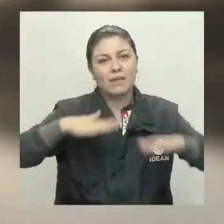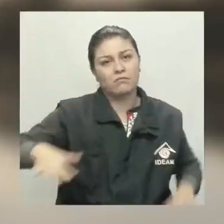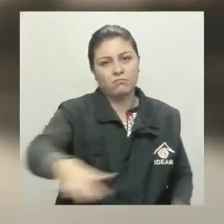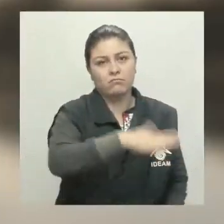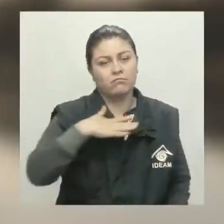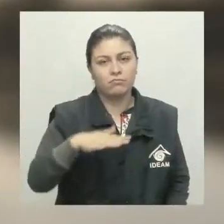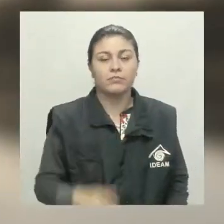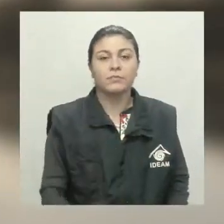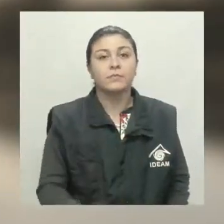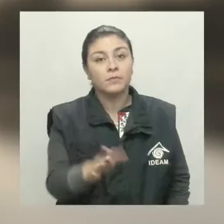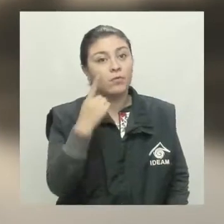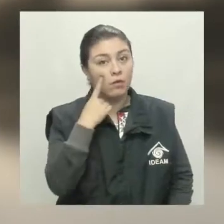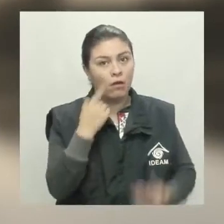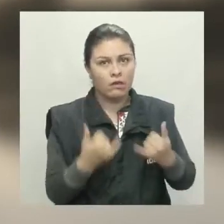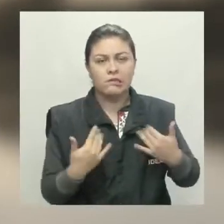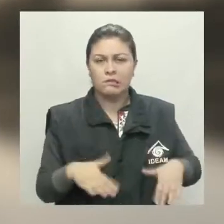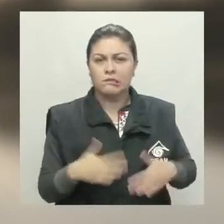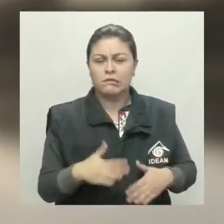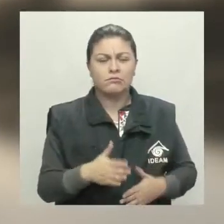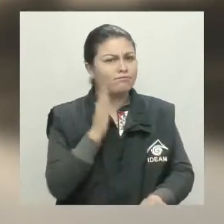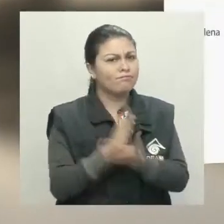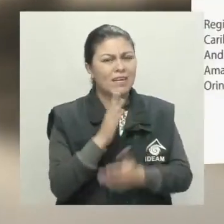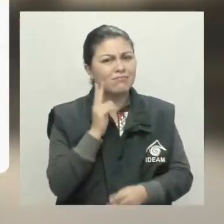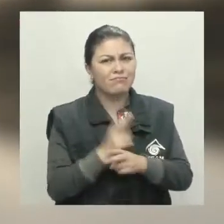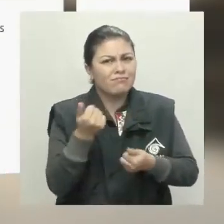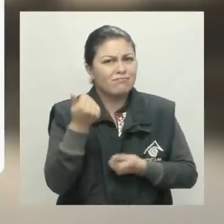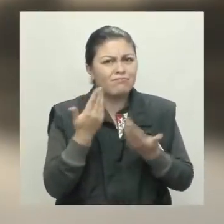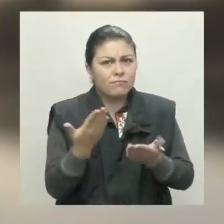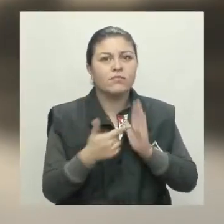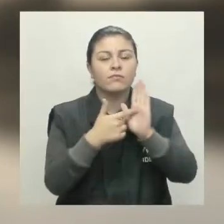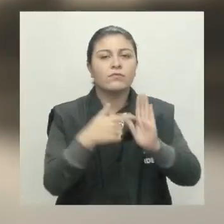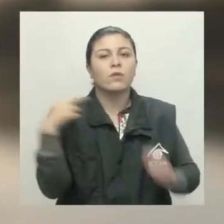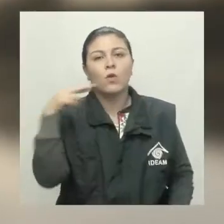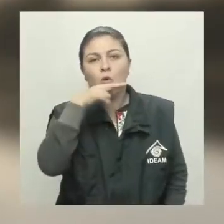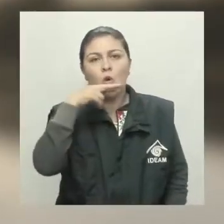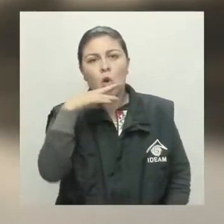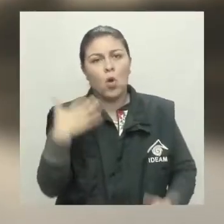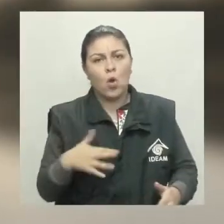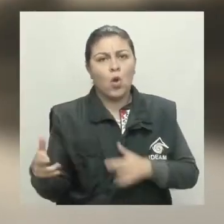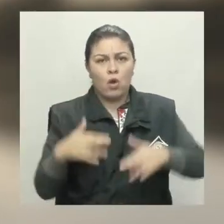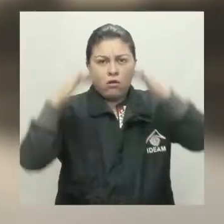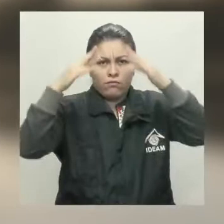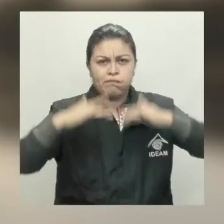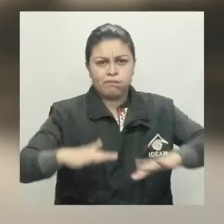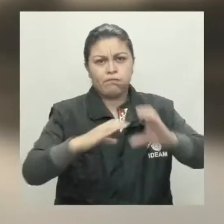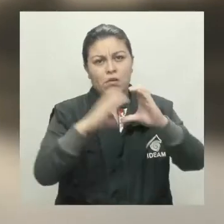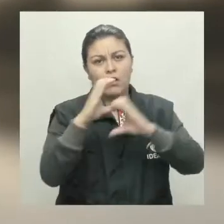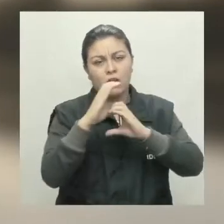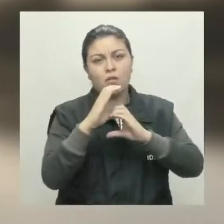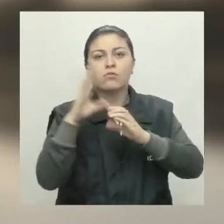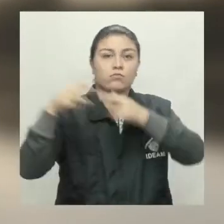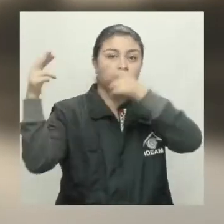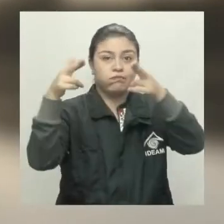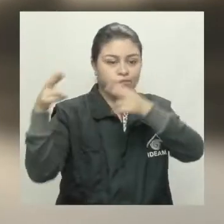Mucha atención a las principales alertas para hoy a nivel nacional. Alerta roja por crecientes en los ríos Cauca entre su cuenca media y baja y en el